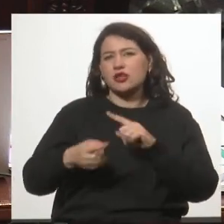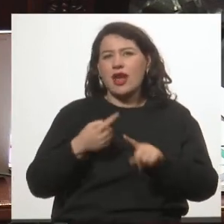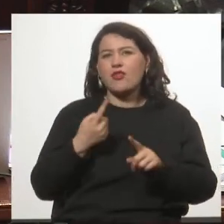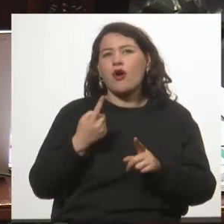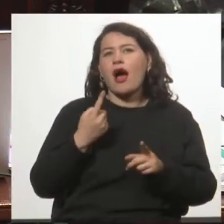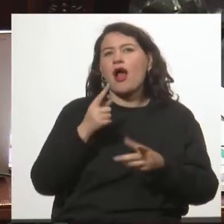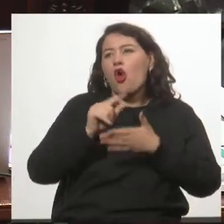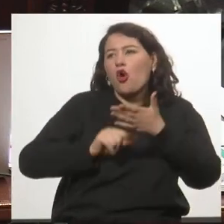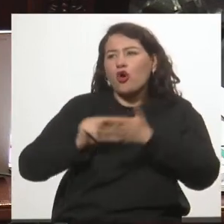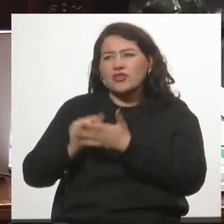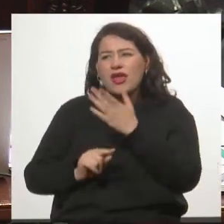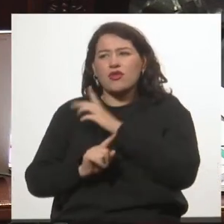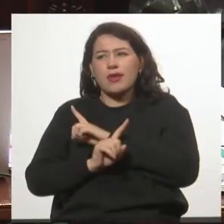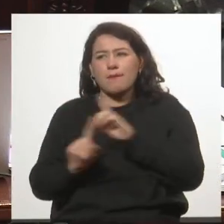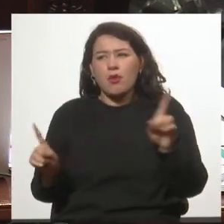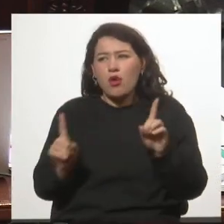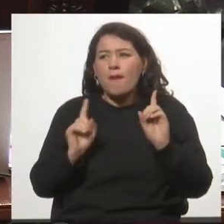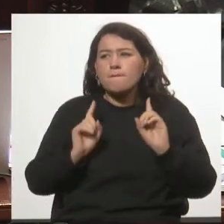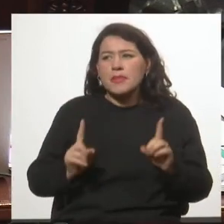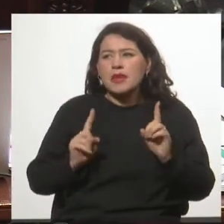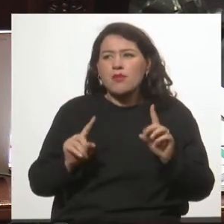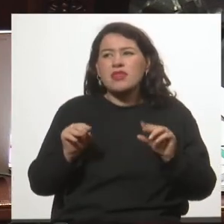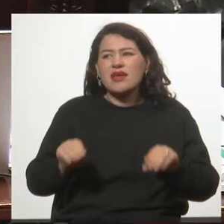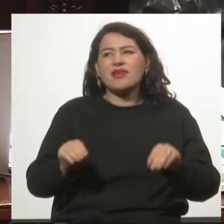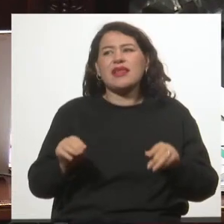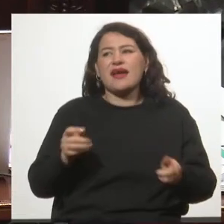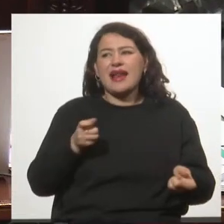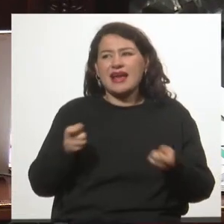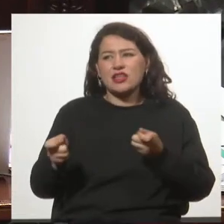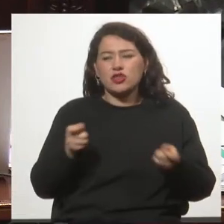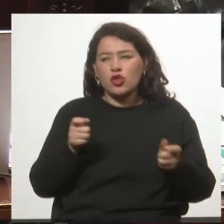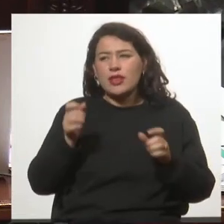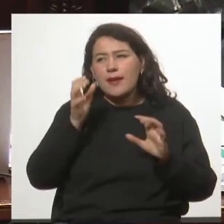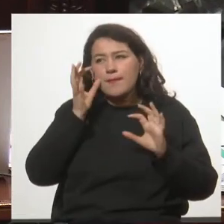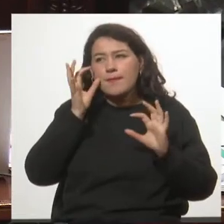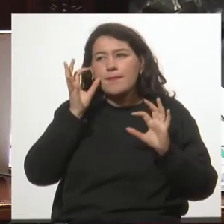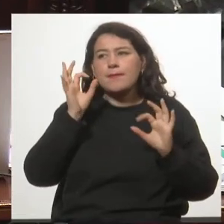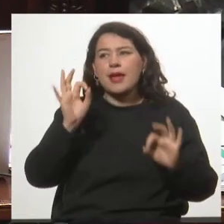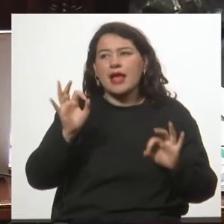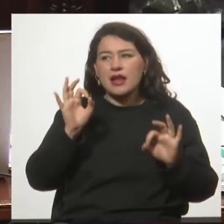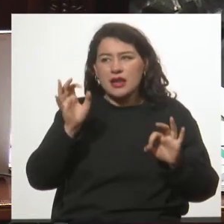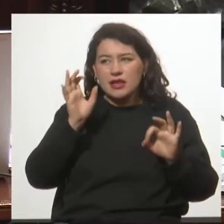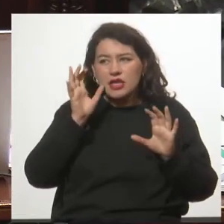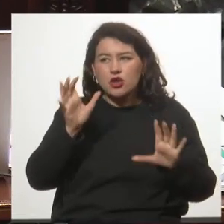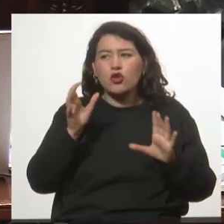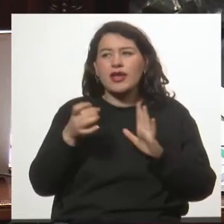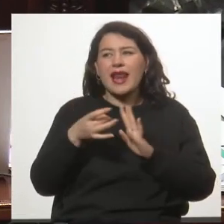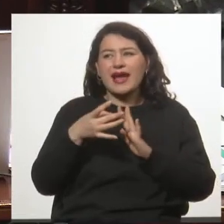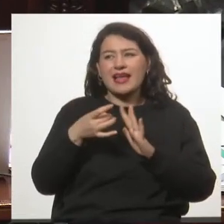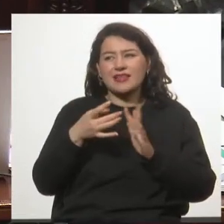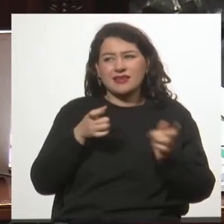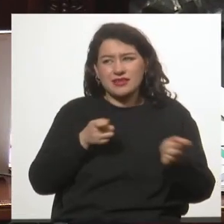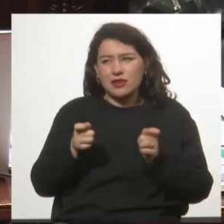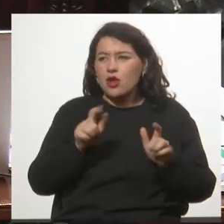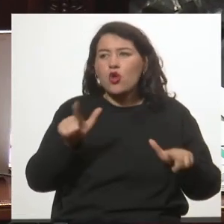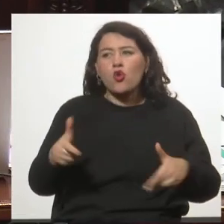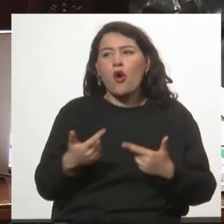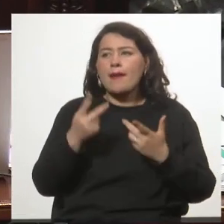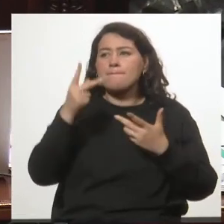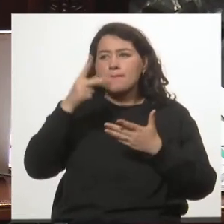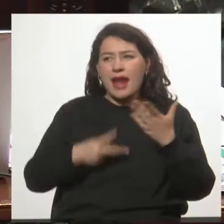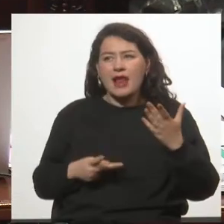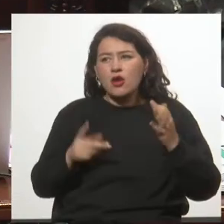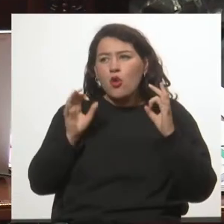contrataciones siguen habiendo debilidades en la gestión de riesgos en la gestión de calidad no se está aplicando ese plan en su